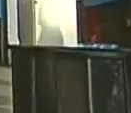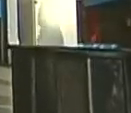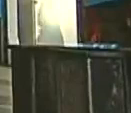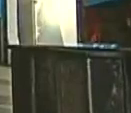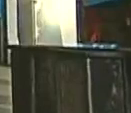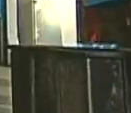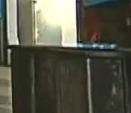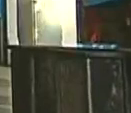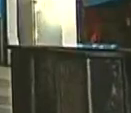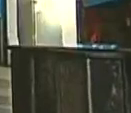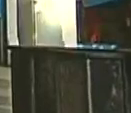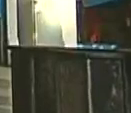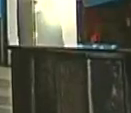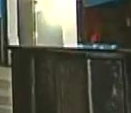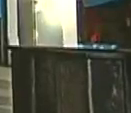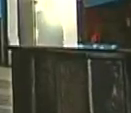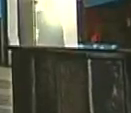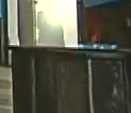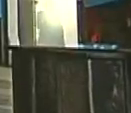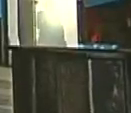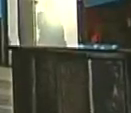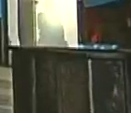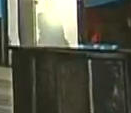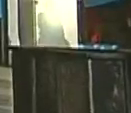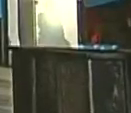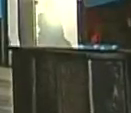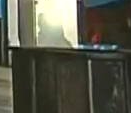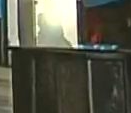Buenas tardes ya. Bueno, buenas tardes